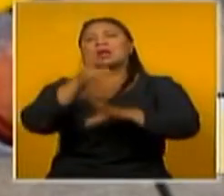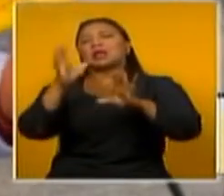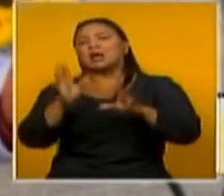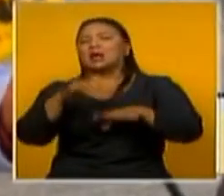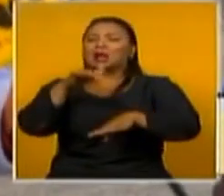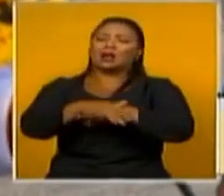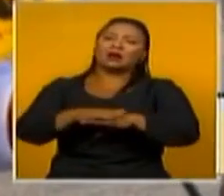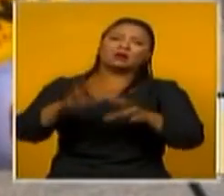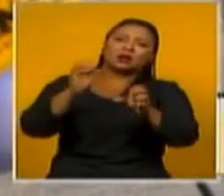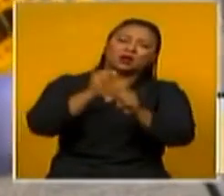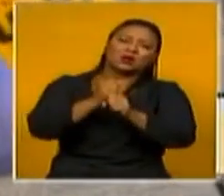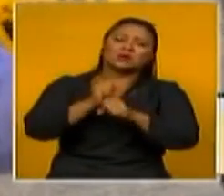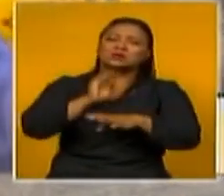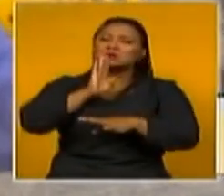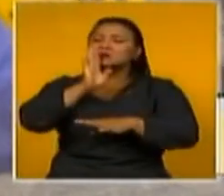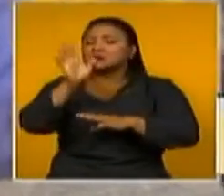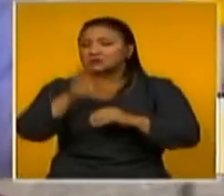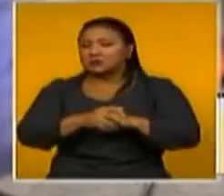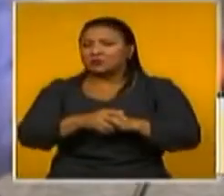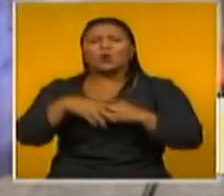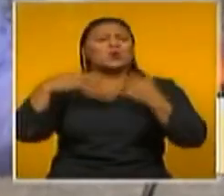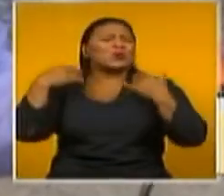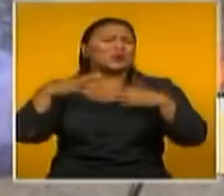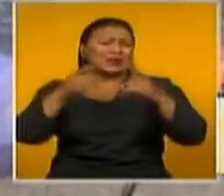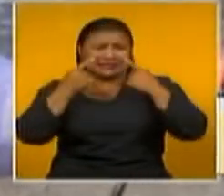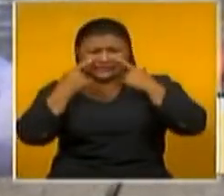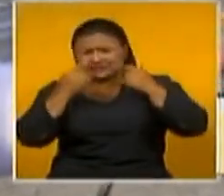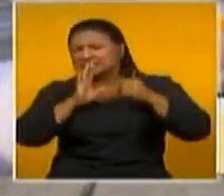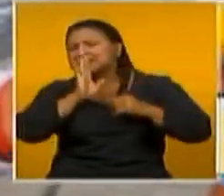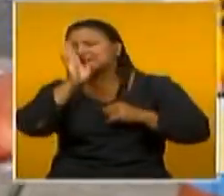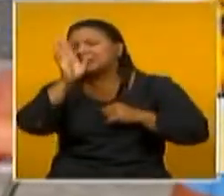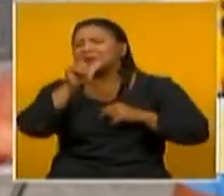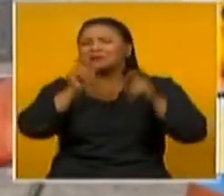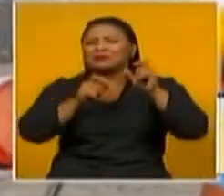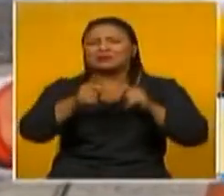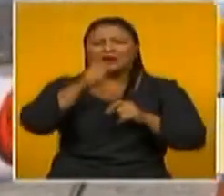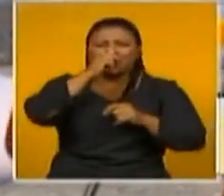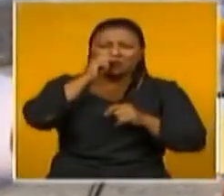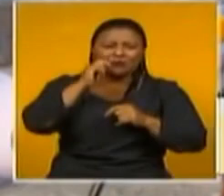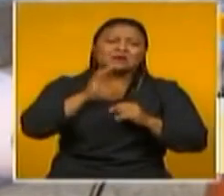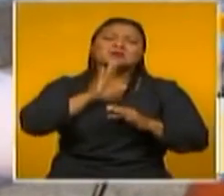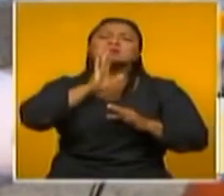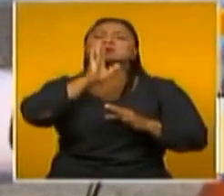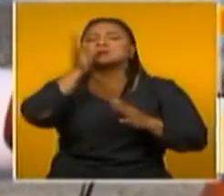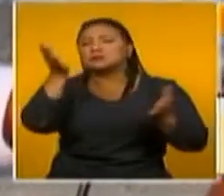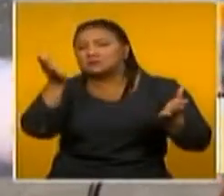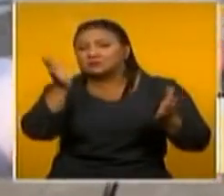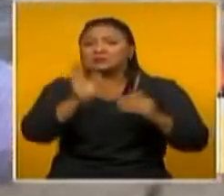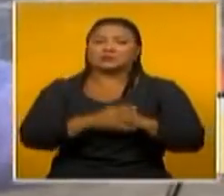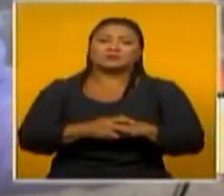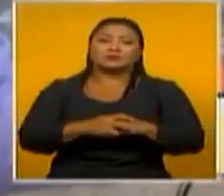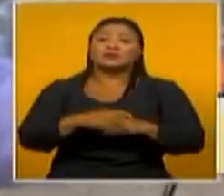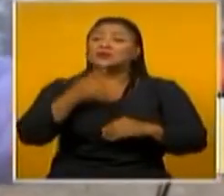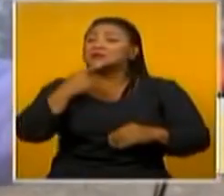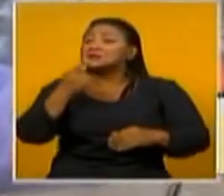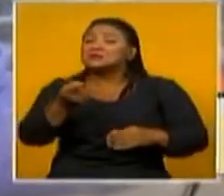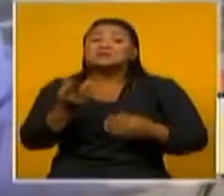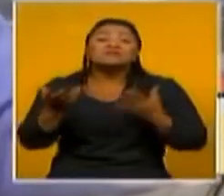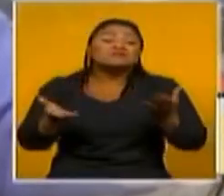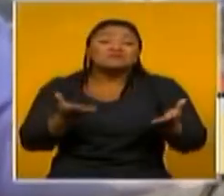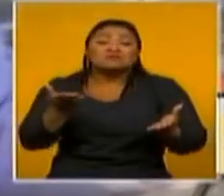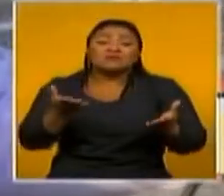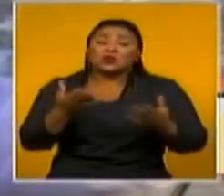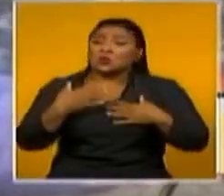noche. ¿Es común ver a personas drogadas y recicladores drogados? Claro que sí, se ve esa cosa porque dicen ellos que no tienen